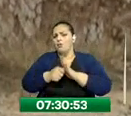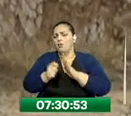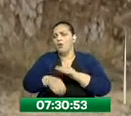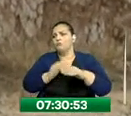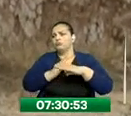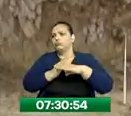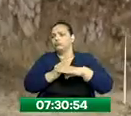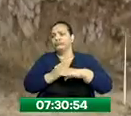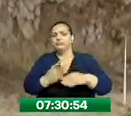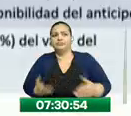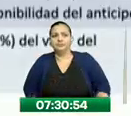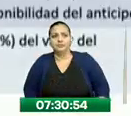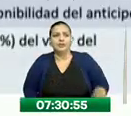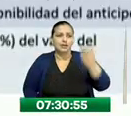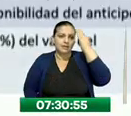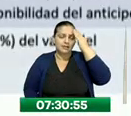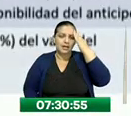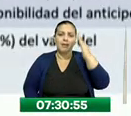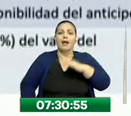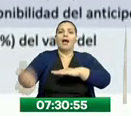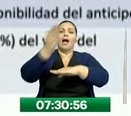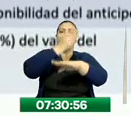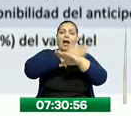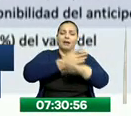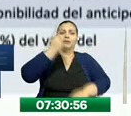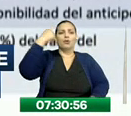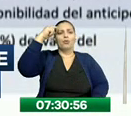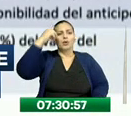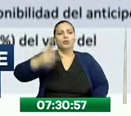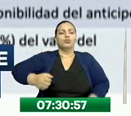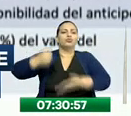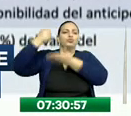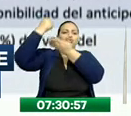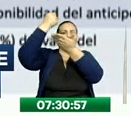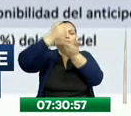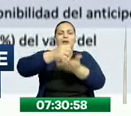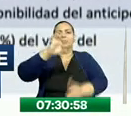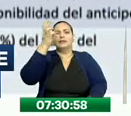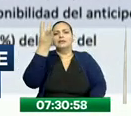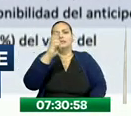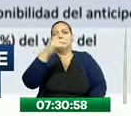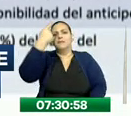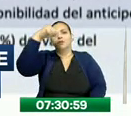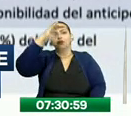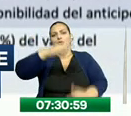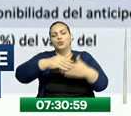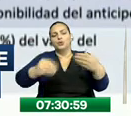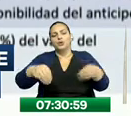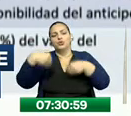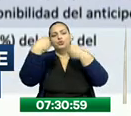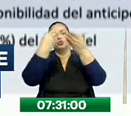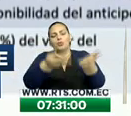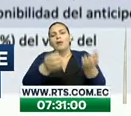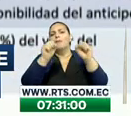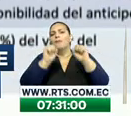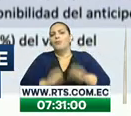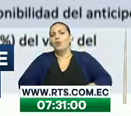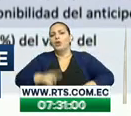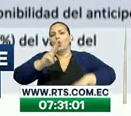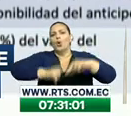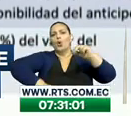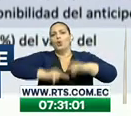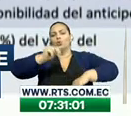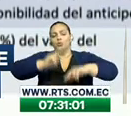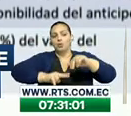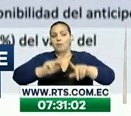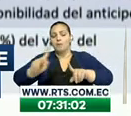estaba destinado el presupuesto de 16 millones de dólares. Al consorcio Pedernales Manabí se le entregaron 8 millones de